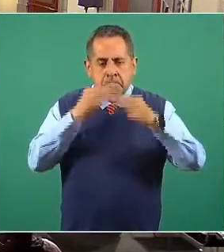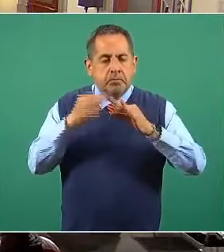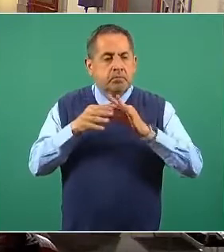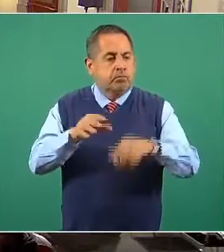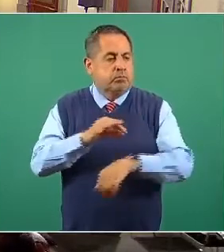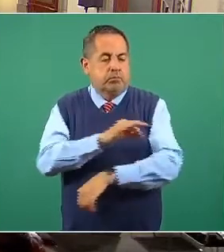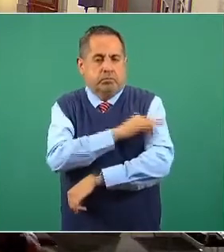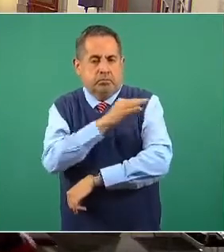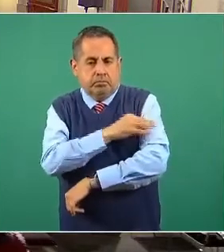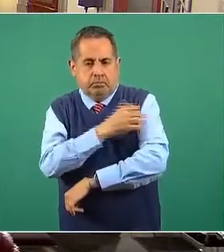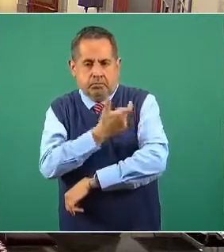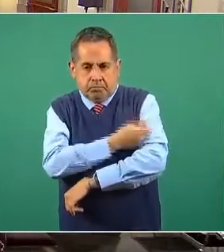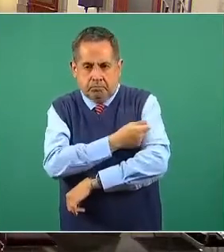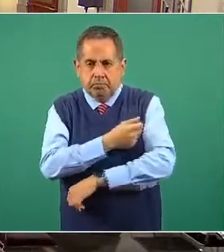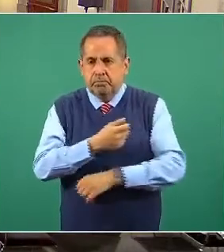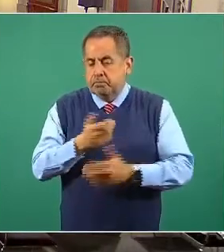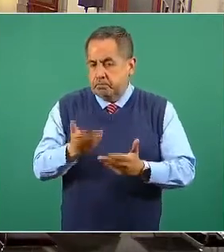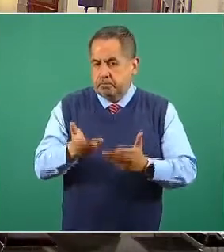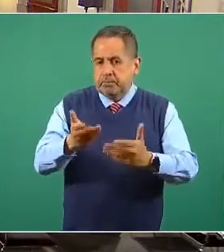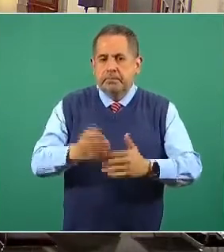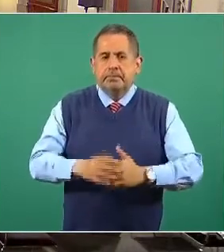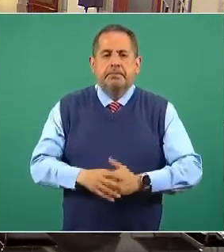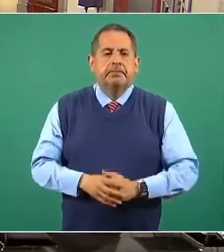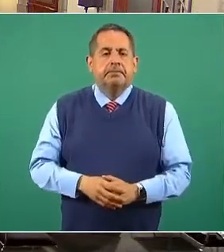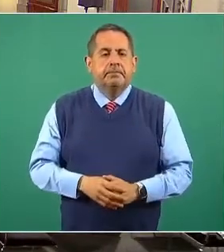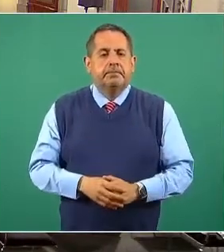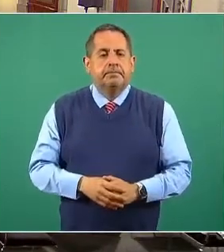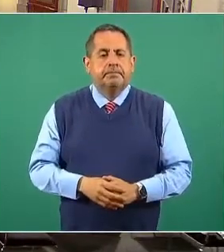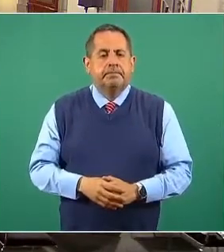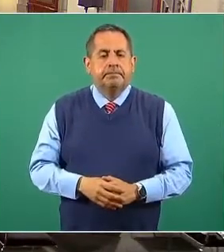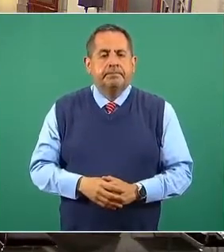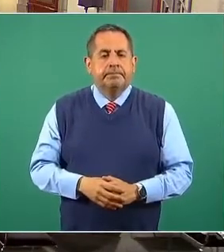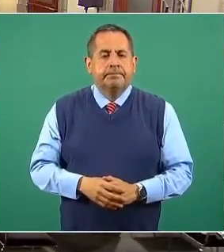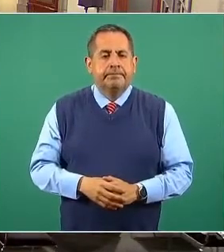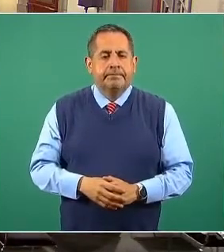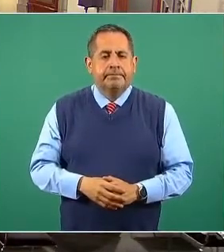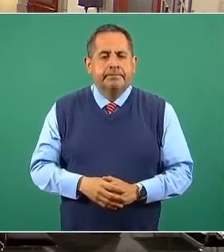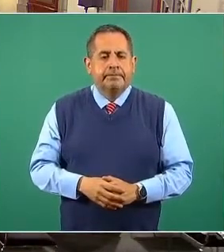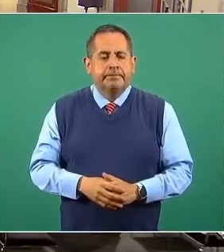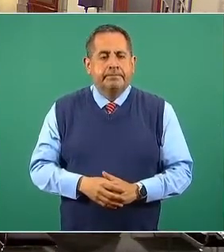y otros puntos. Vamos a pararnos para